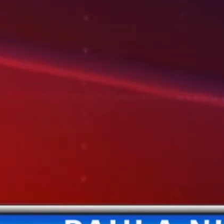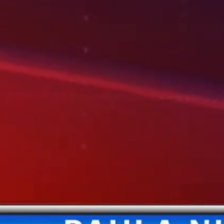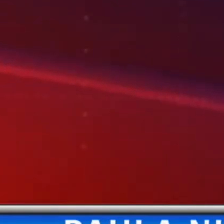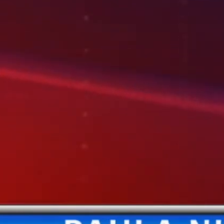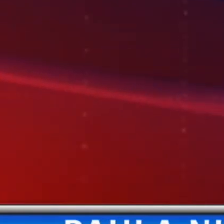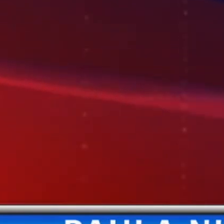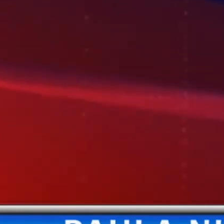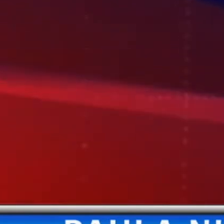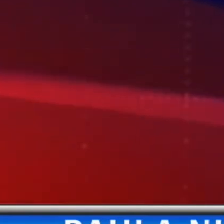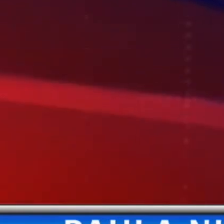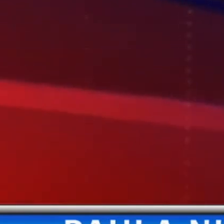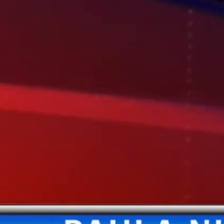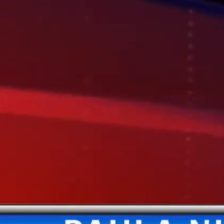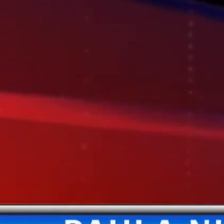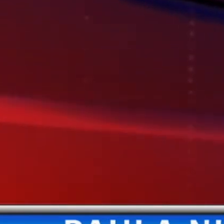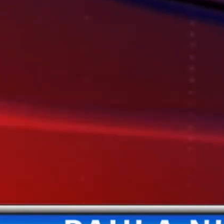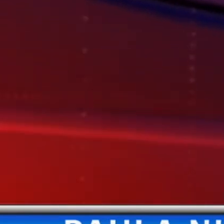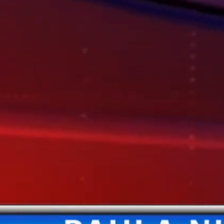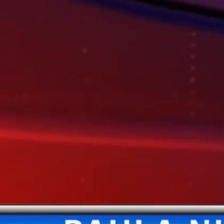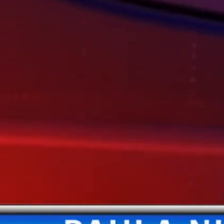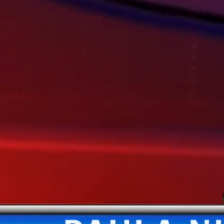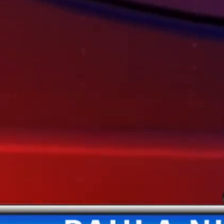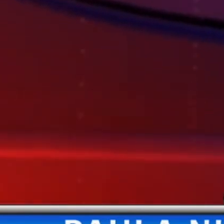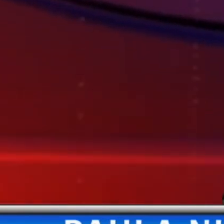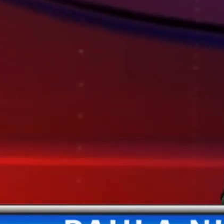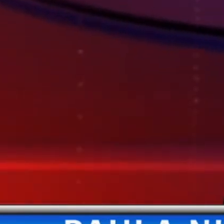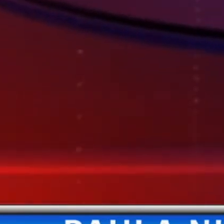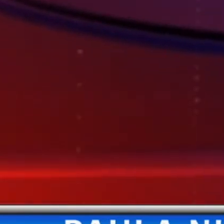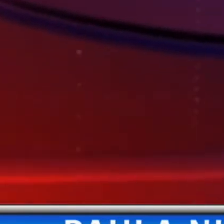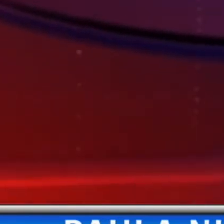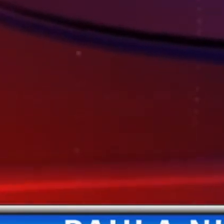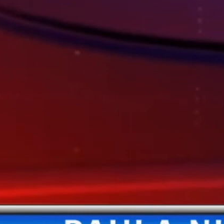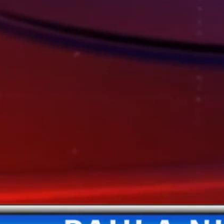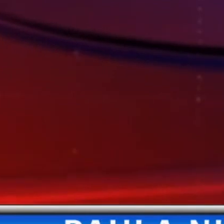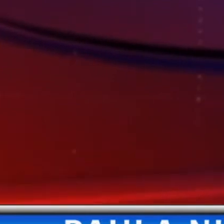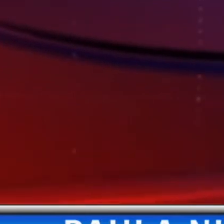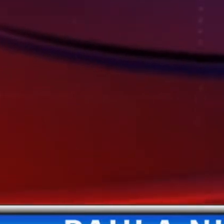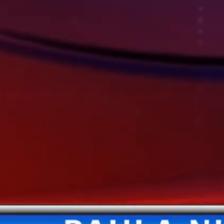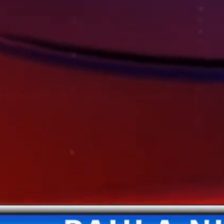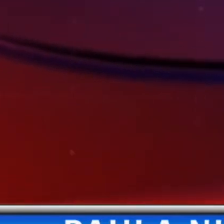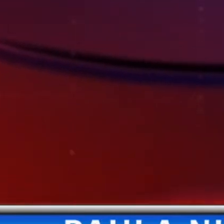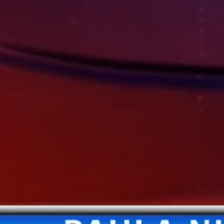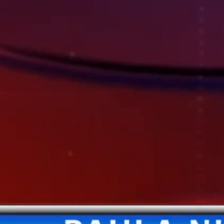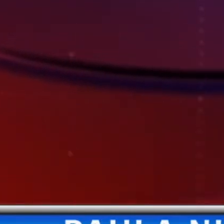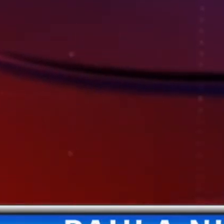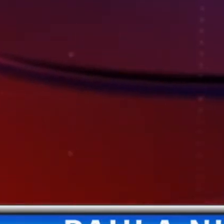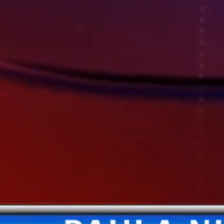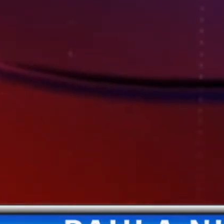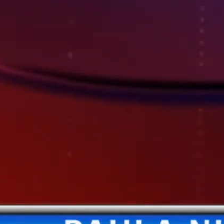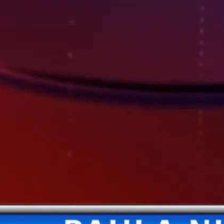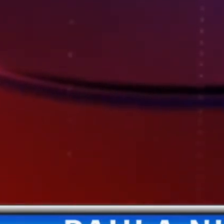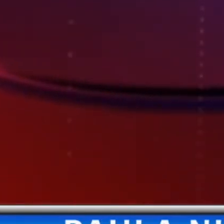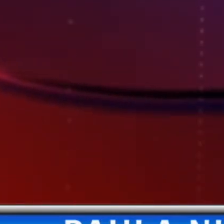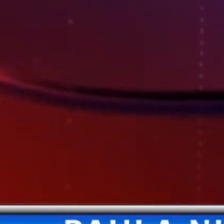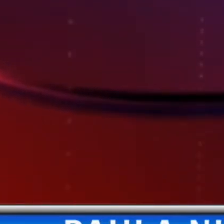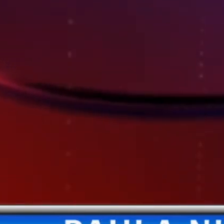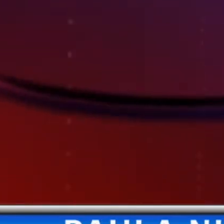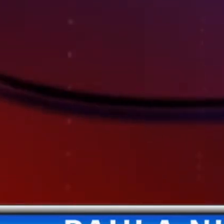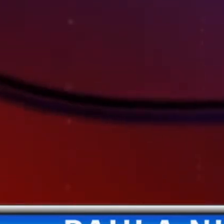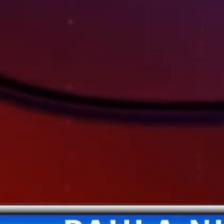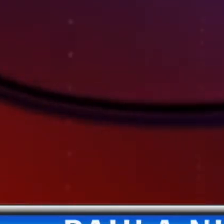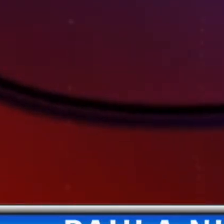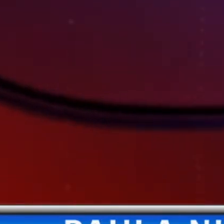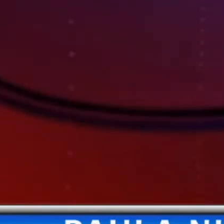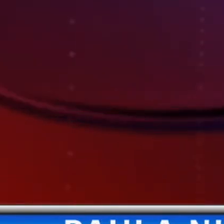plena y un bienestar social en donde todos los actores sociales podamos vivir de la mejor manera y propendiendo a